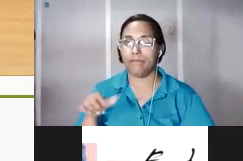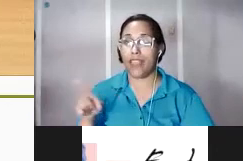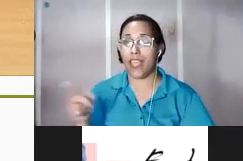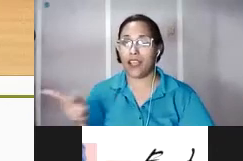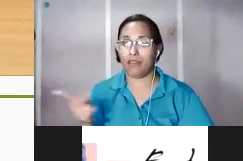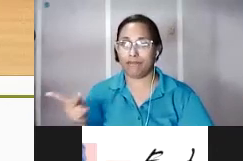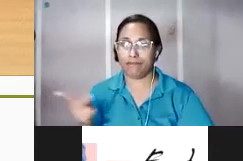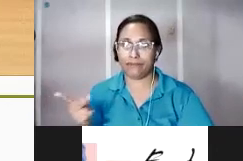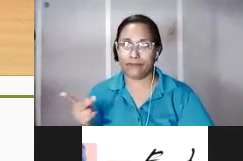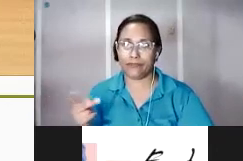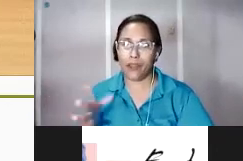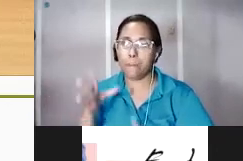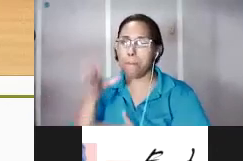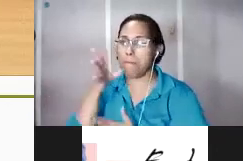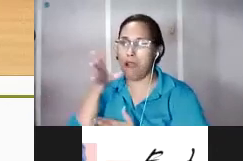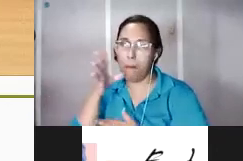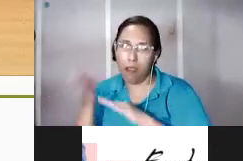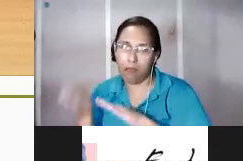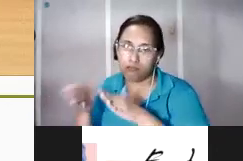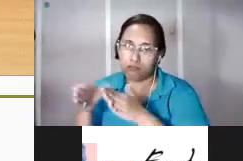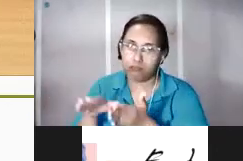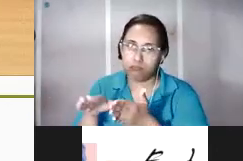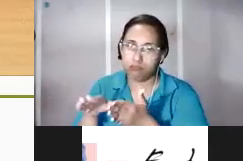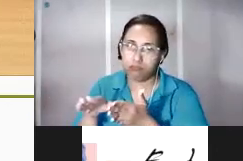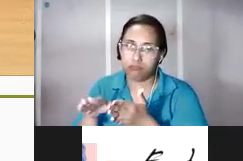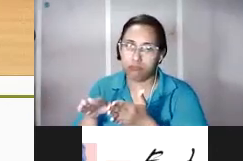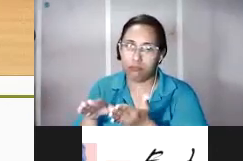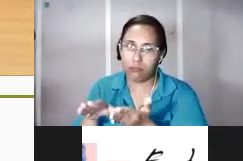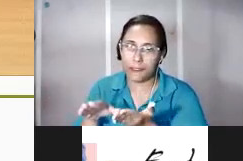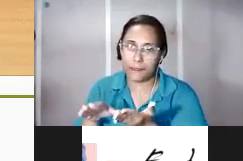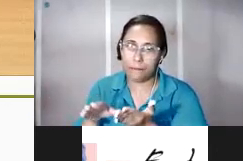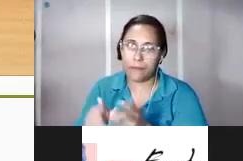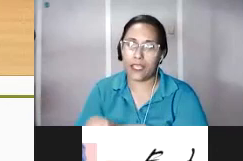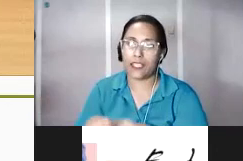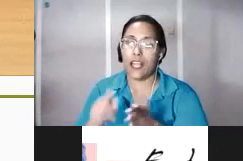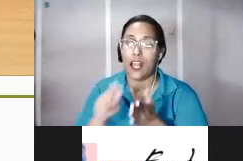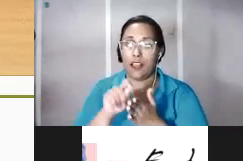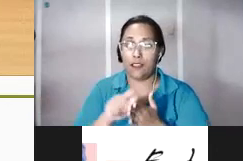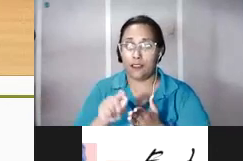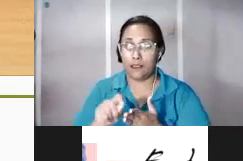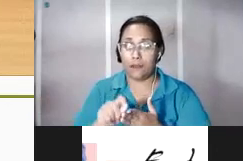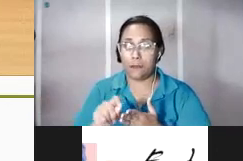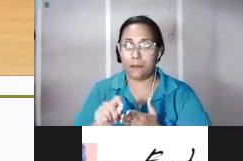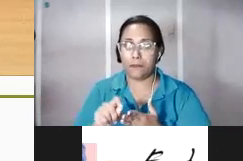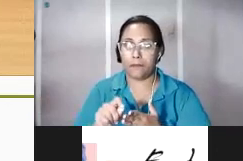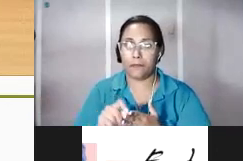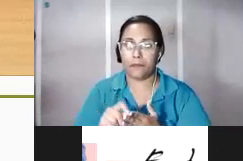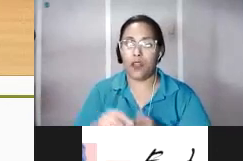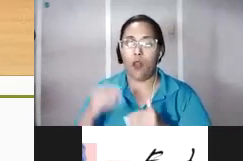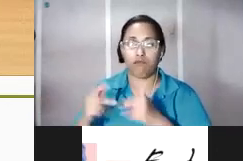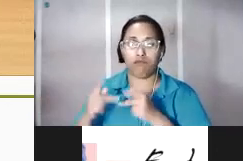la mamá enviudó, su testamento se puede consultar en los protocolos